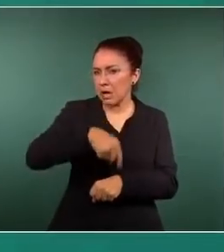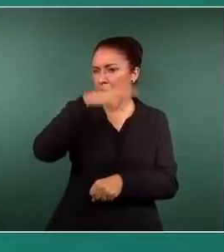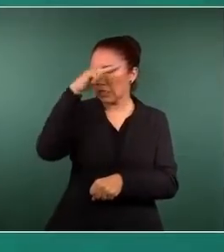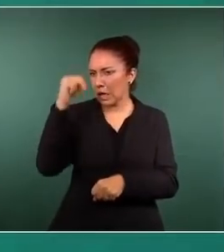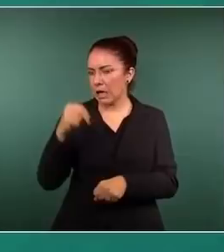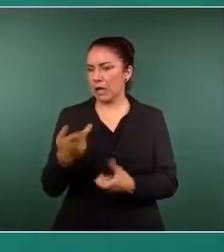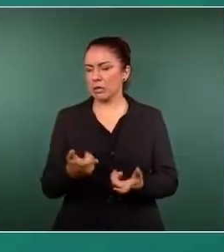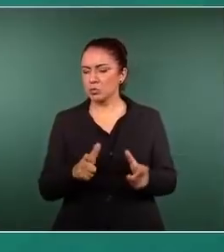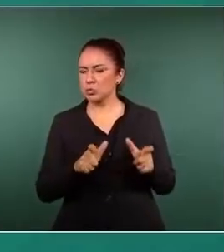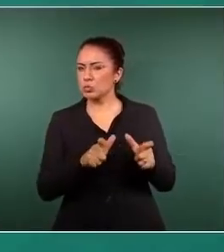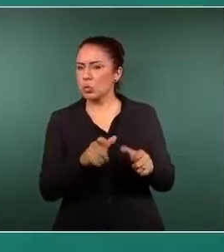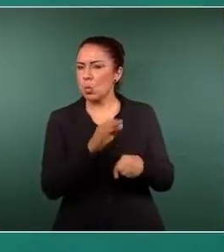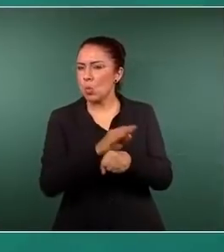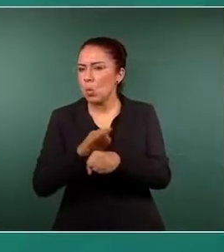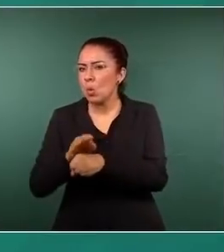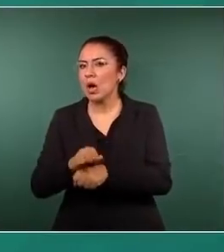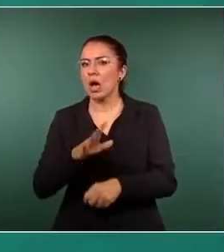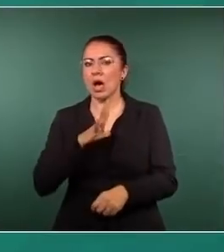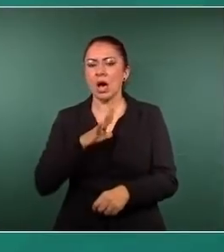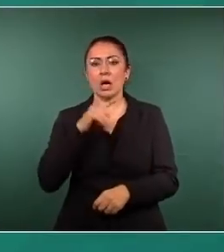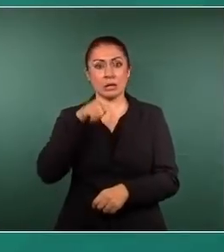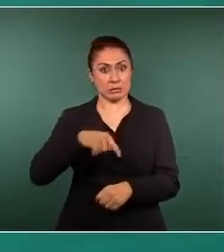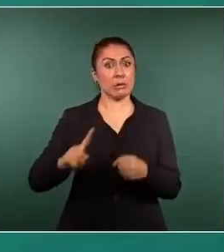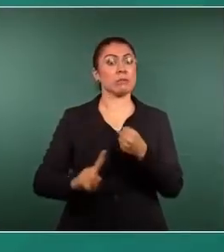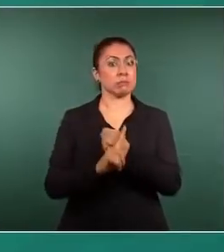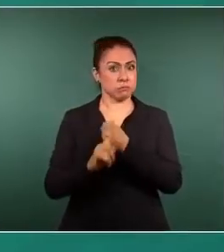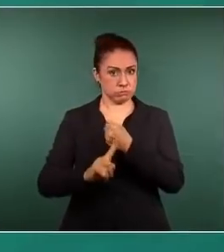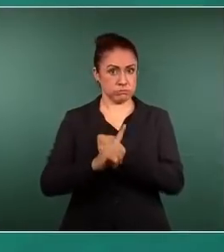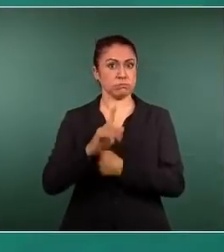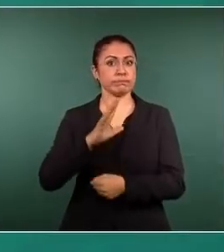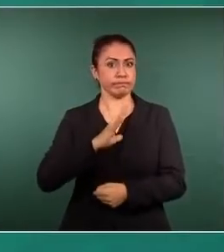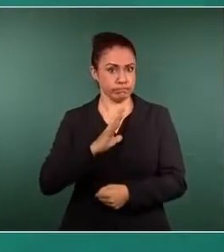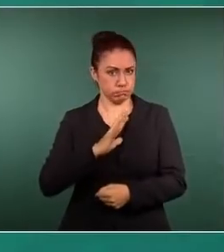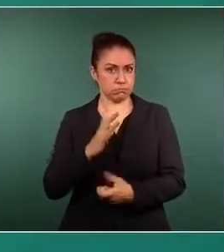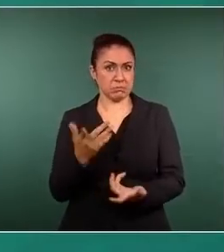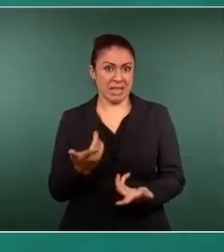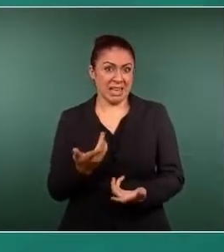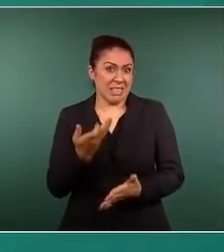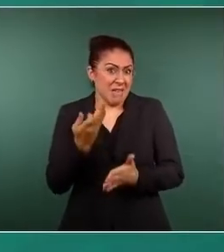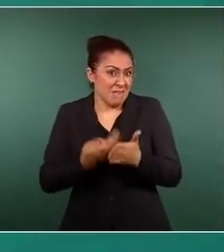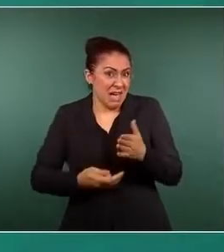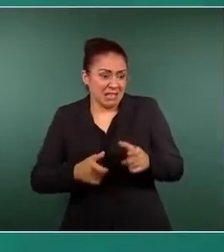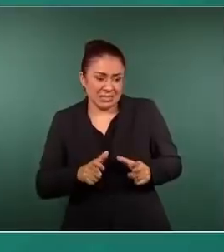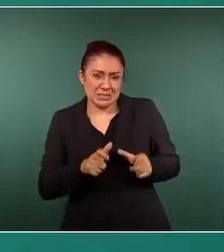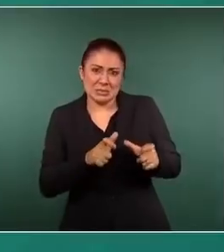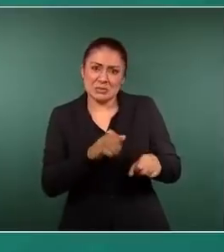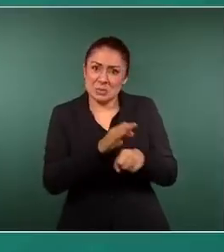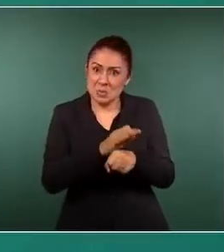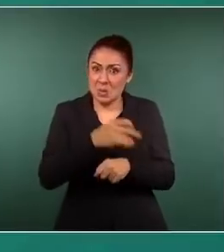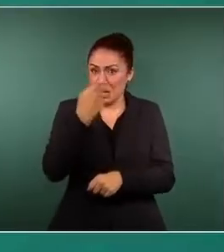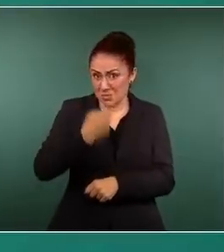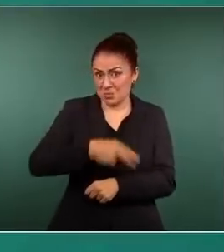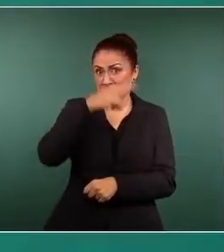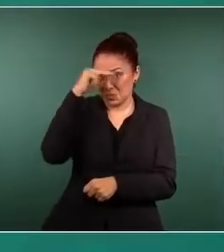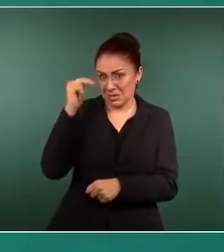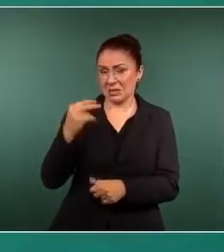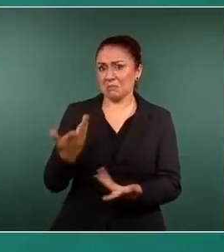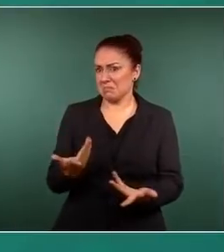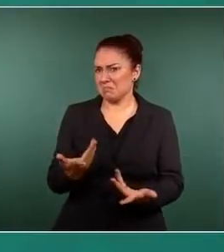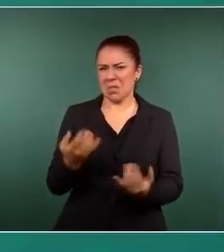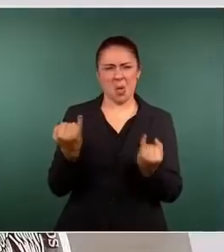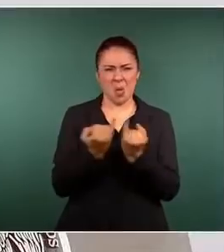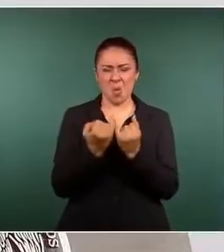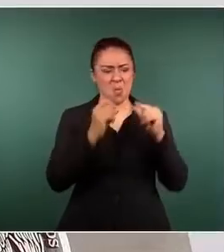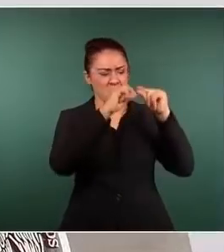seguridad o los problemas que se presentan de inseguridad en nayarit y así en todo